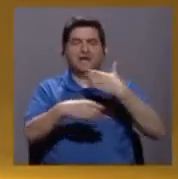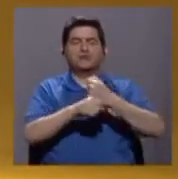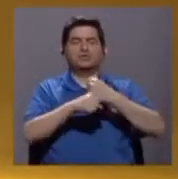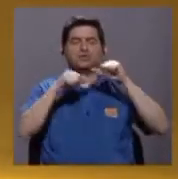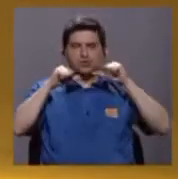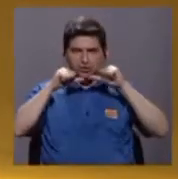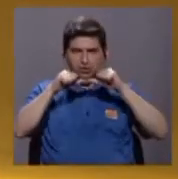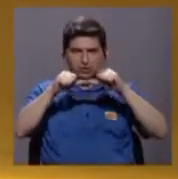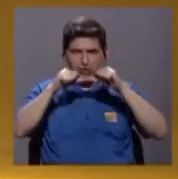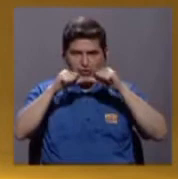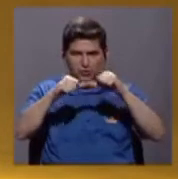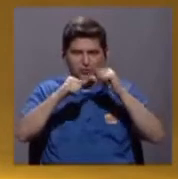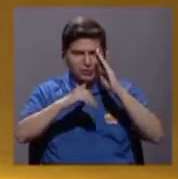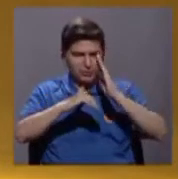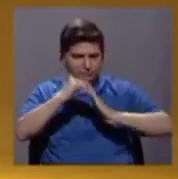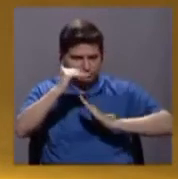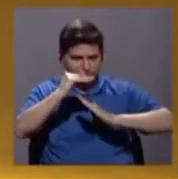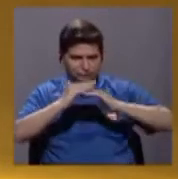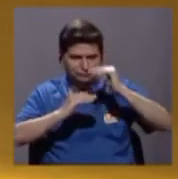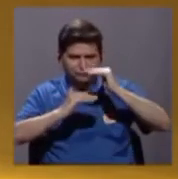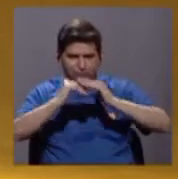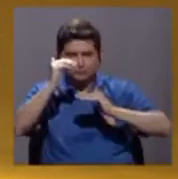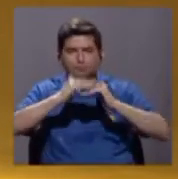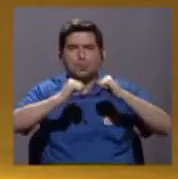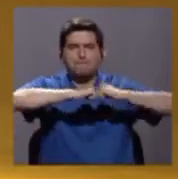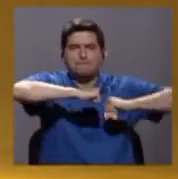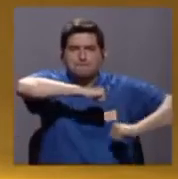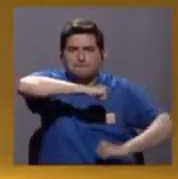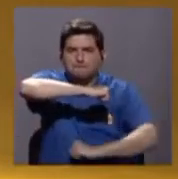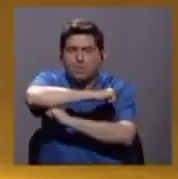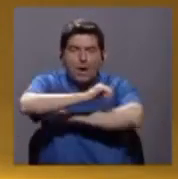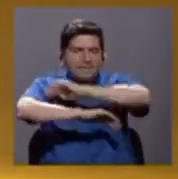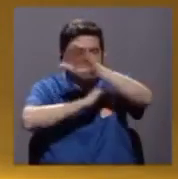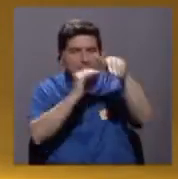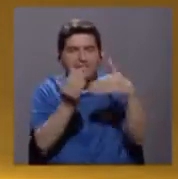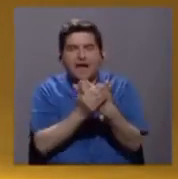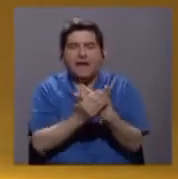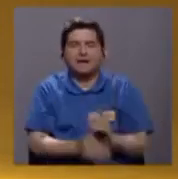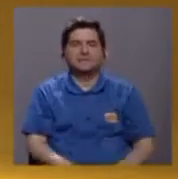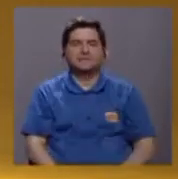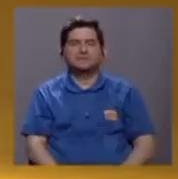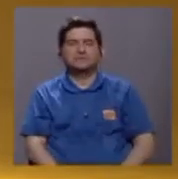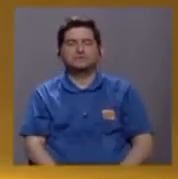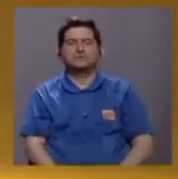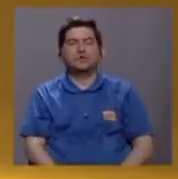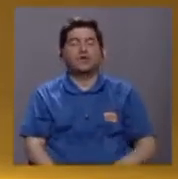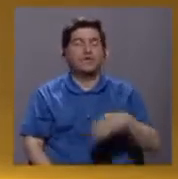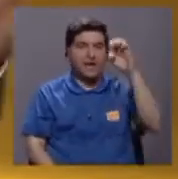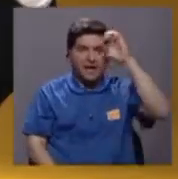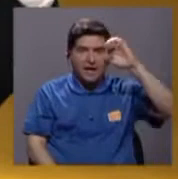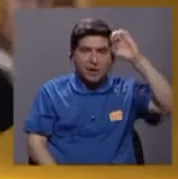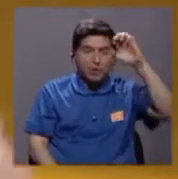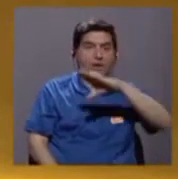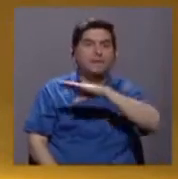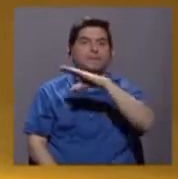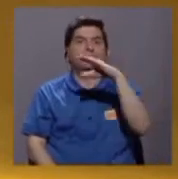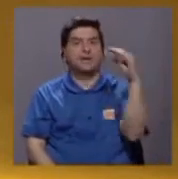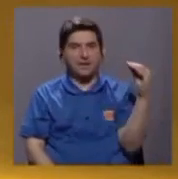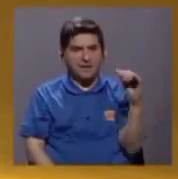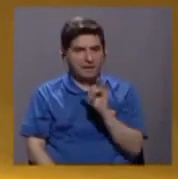continuado construyendo puentes en toda Alemania, en toda Europa y